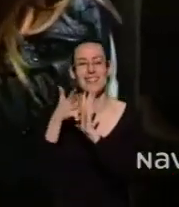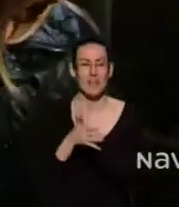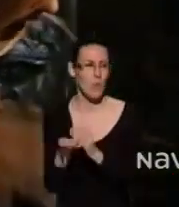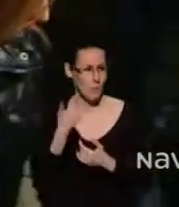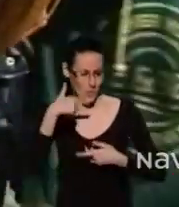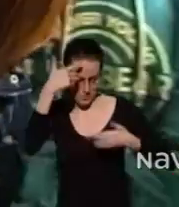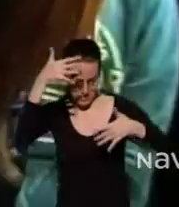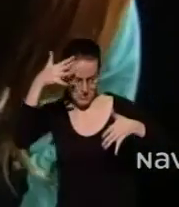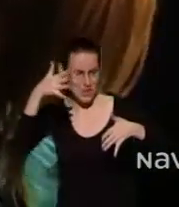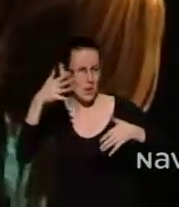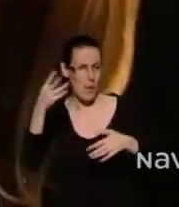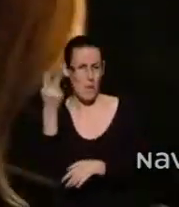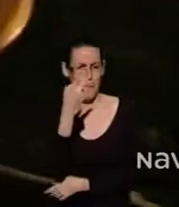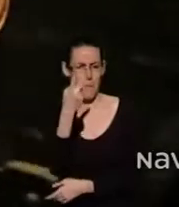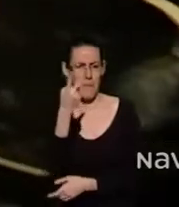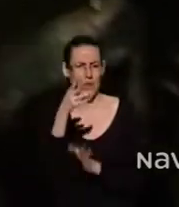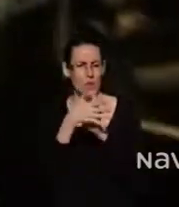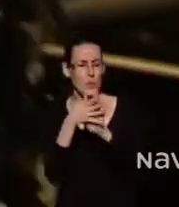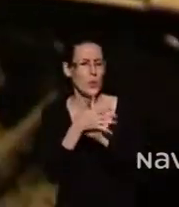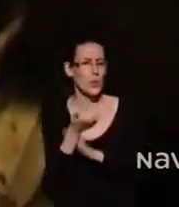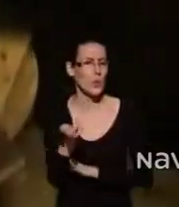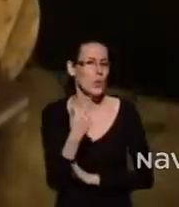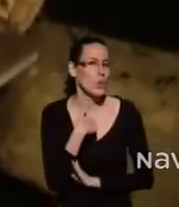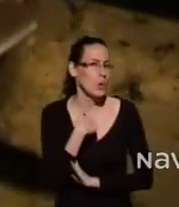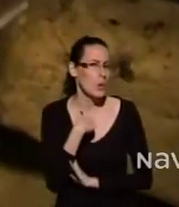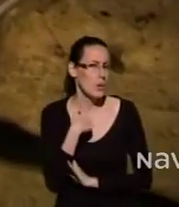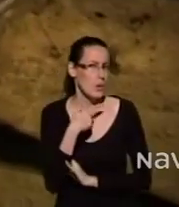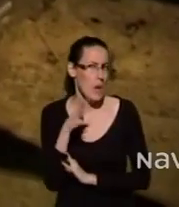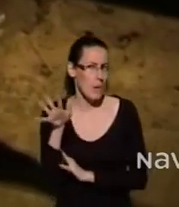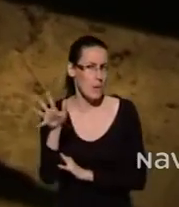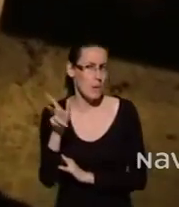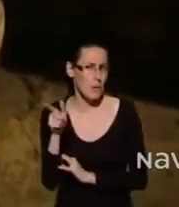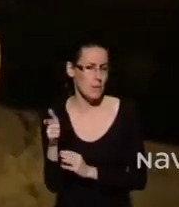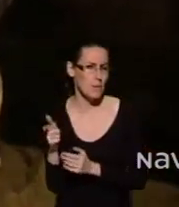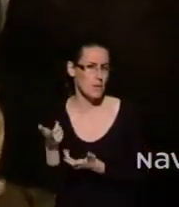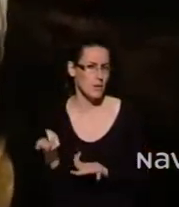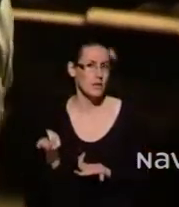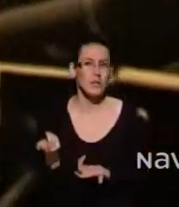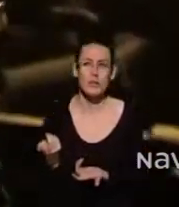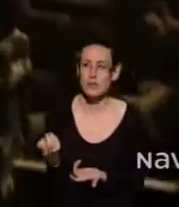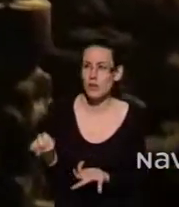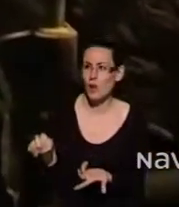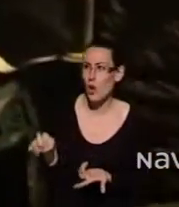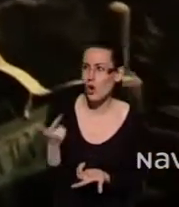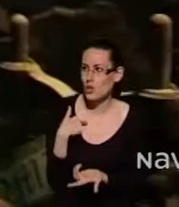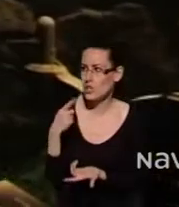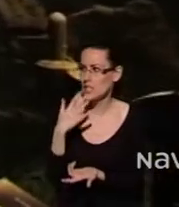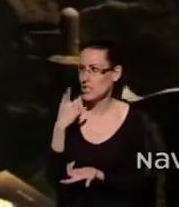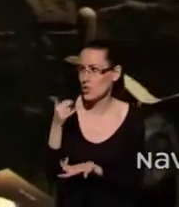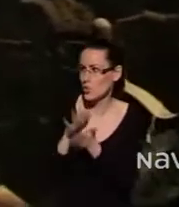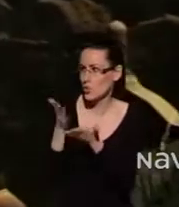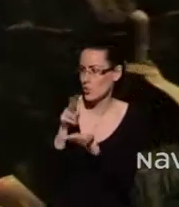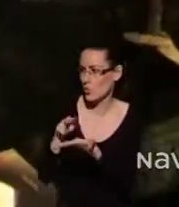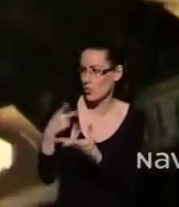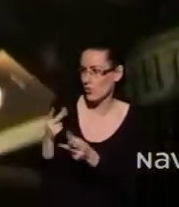sigáis hablando y yo me voy a llevar mi libro de Aibar. ¿Vale, Miquel? No, hombre, pero si ya me lo has dado, pues me lo quedo, ¿no? Se